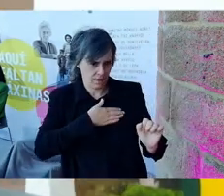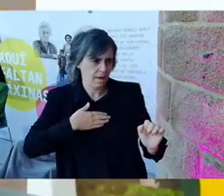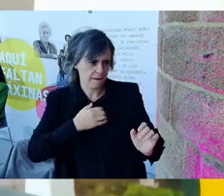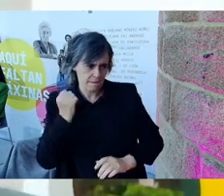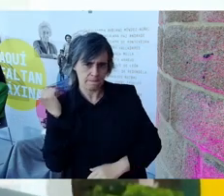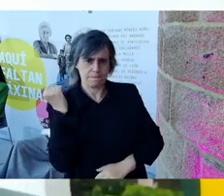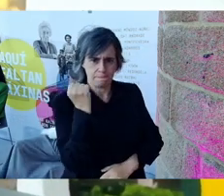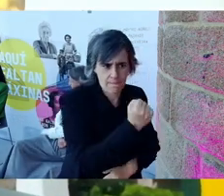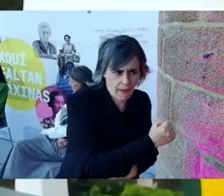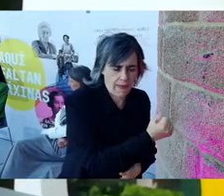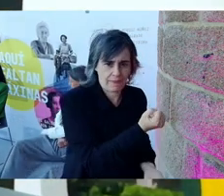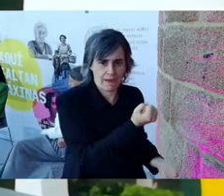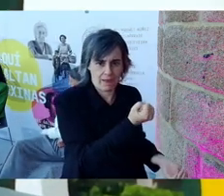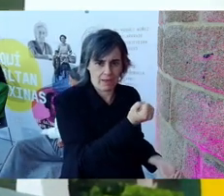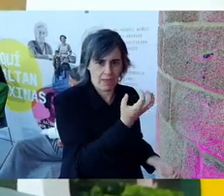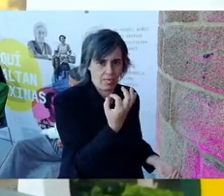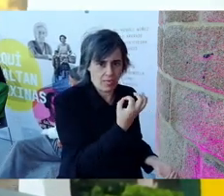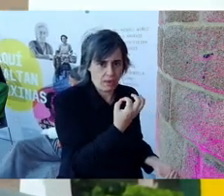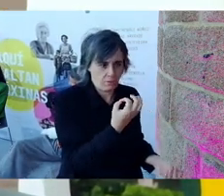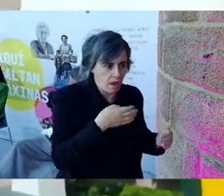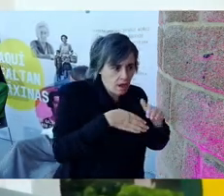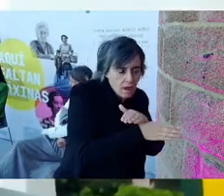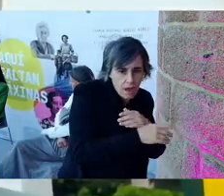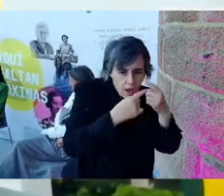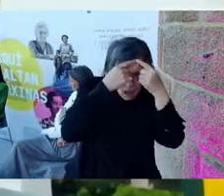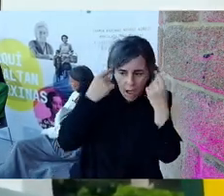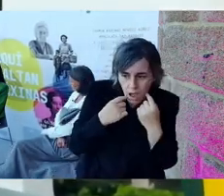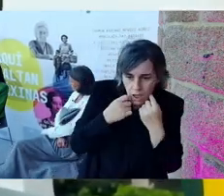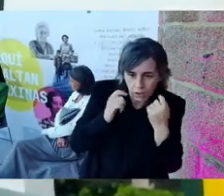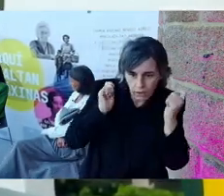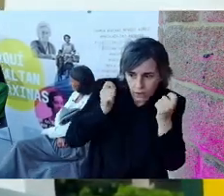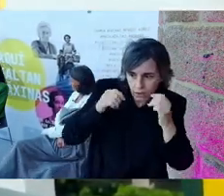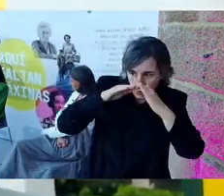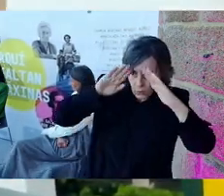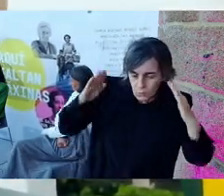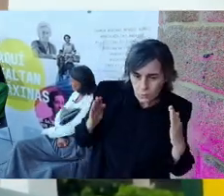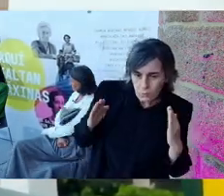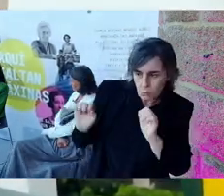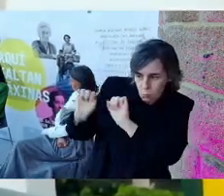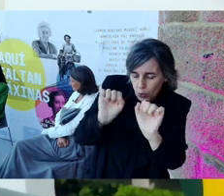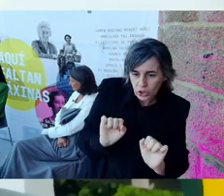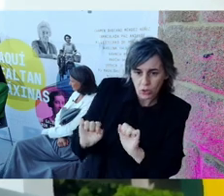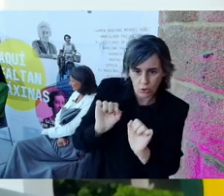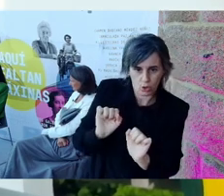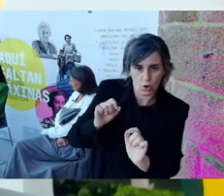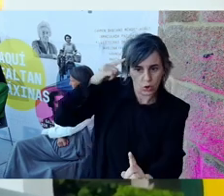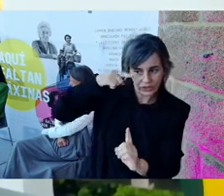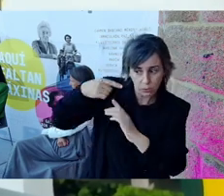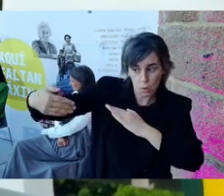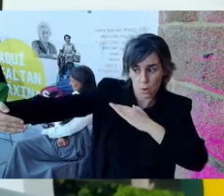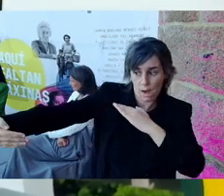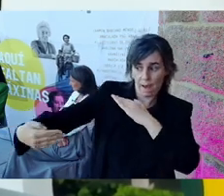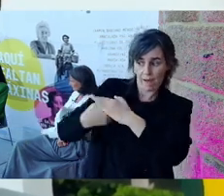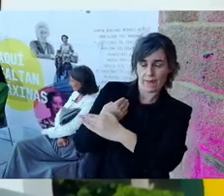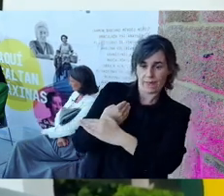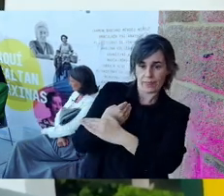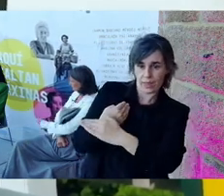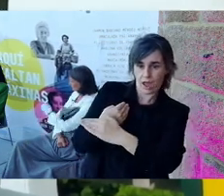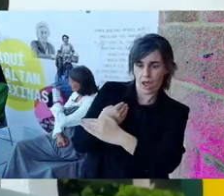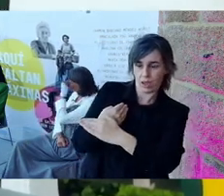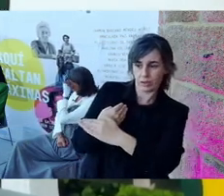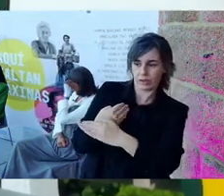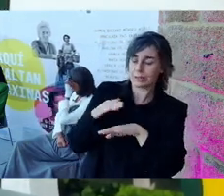temendo que si entra, pues sería, bueno, pues sería